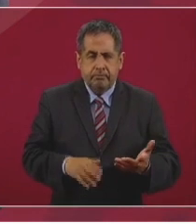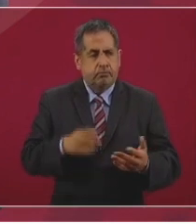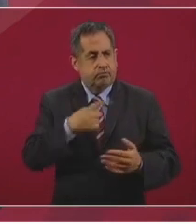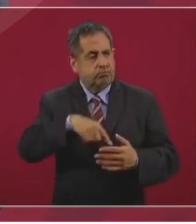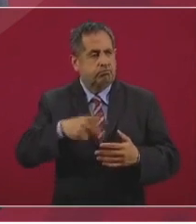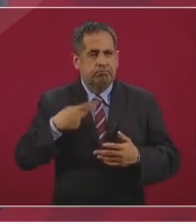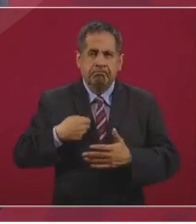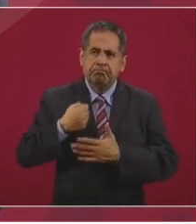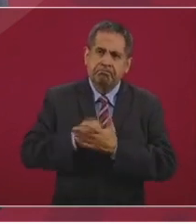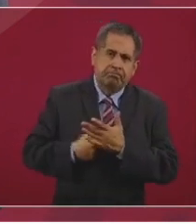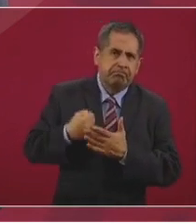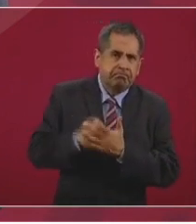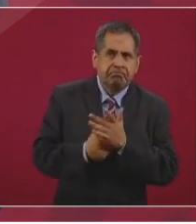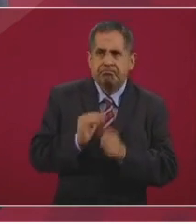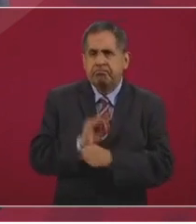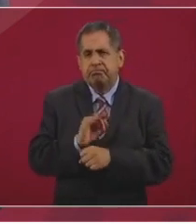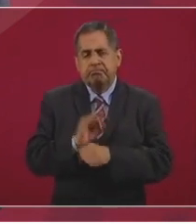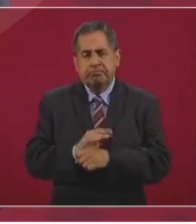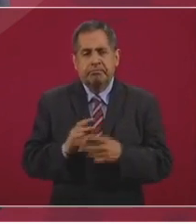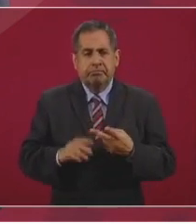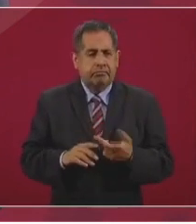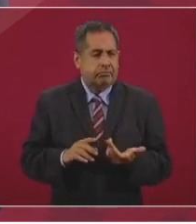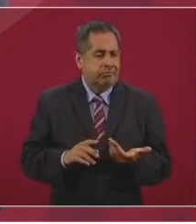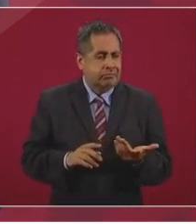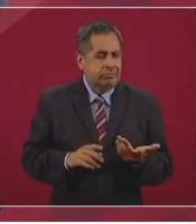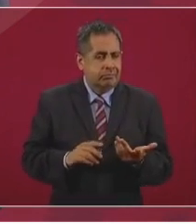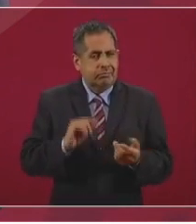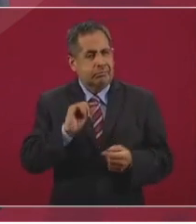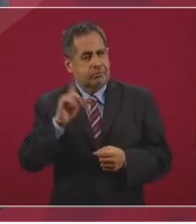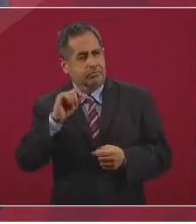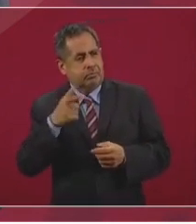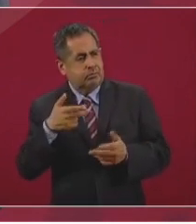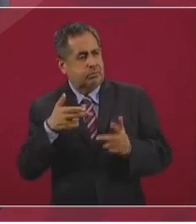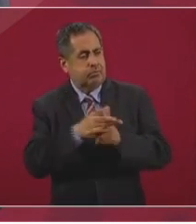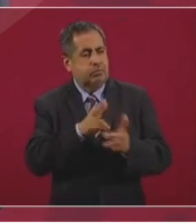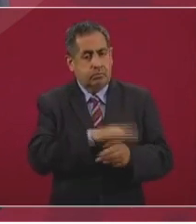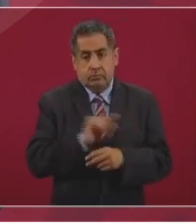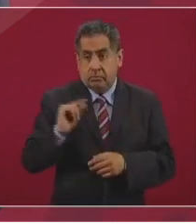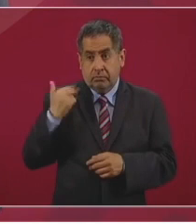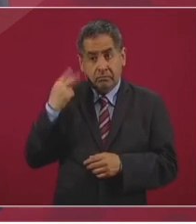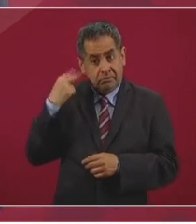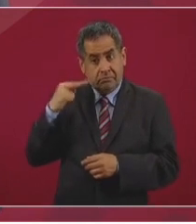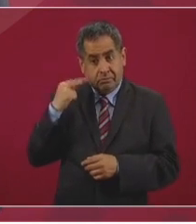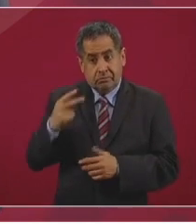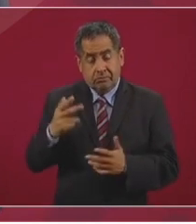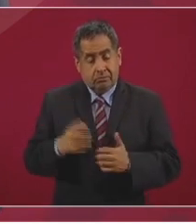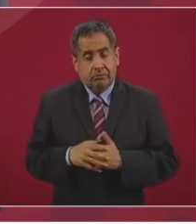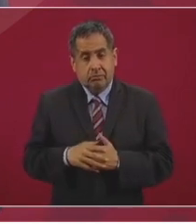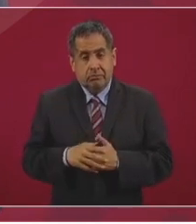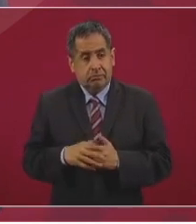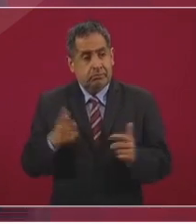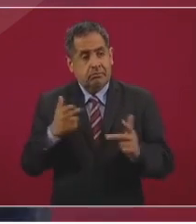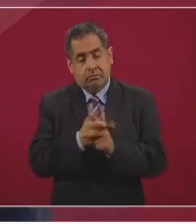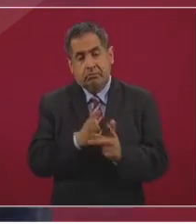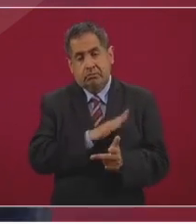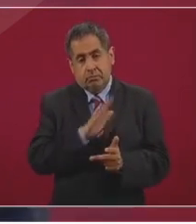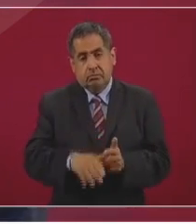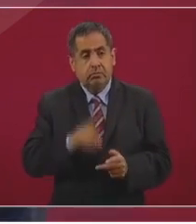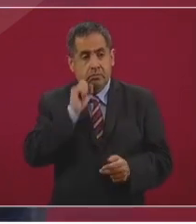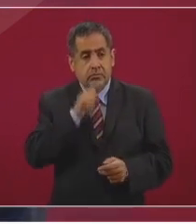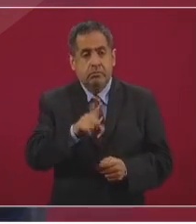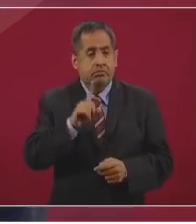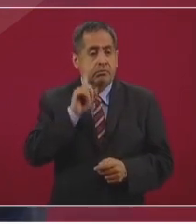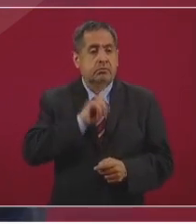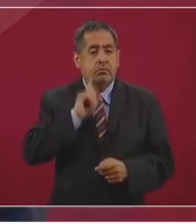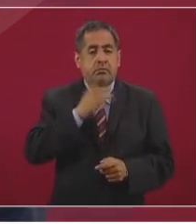luchadores sociales, de autoridades. Ahora en Veracruz asesinaron a la